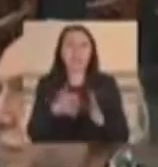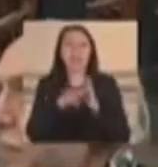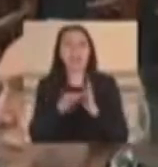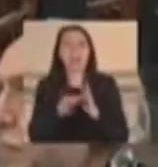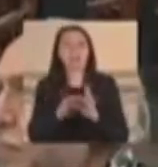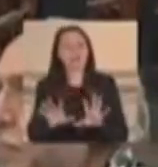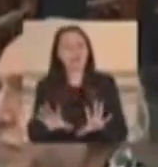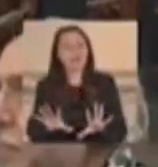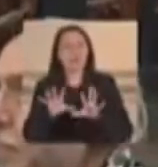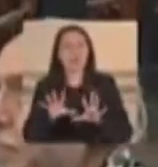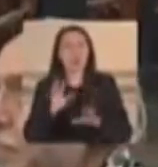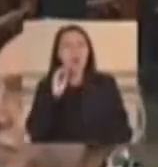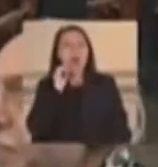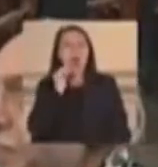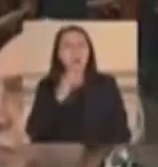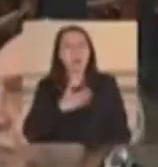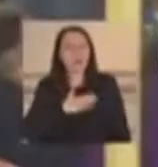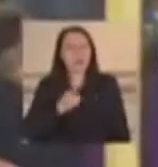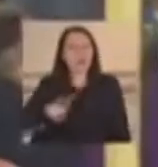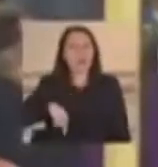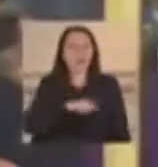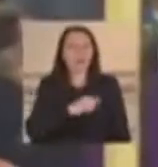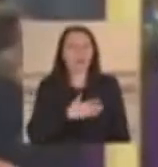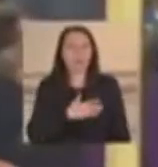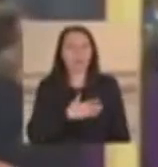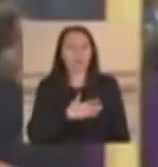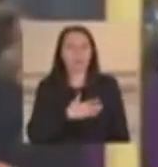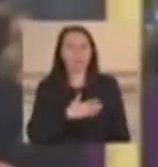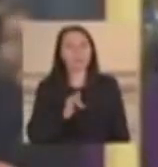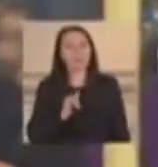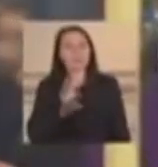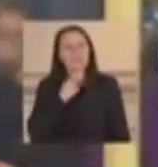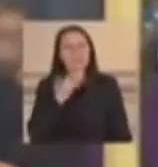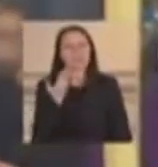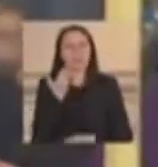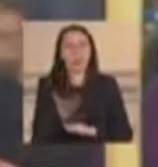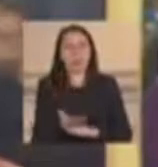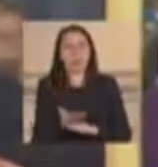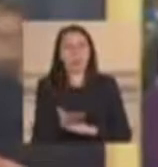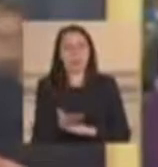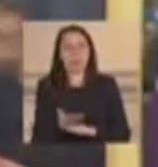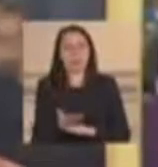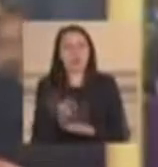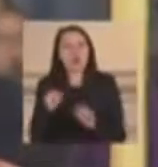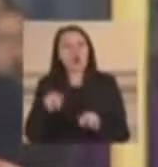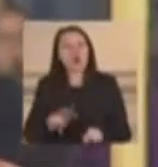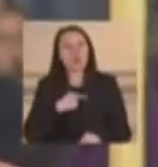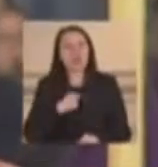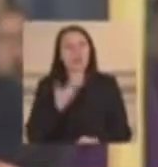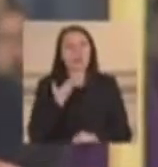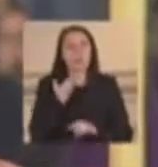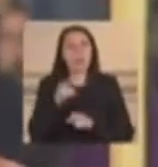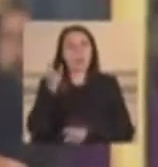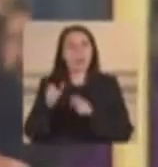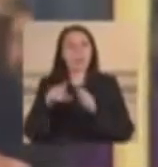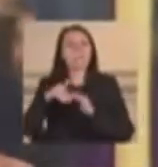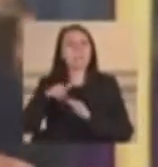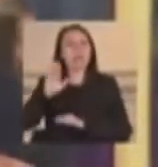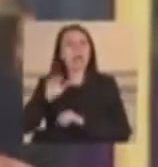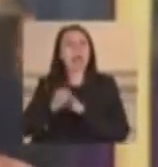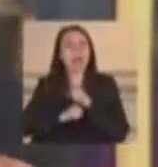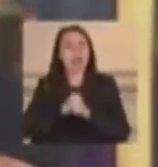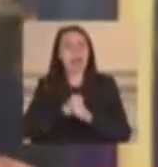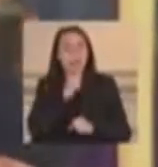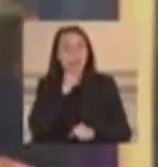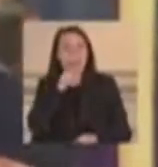el maravilloso abuelo que tuvimos. Y quiero pedir por ellos y por la gente mayor de nuestro